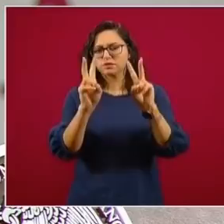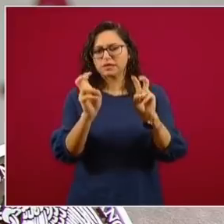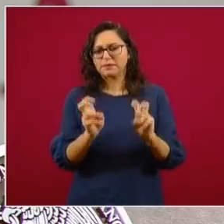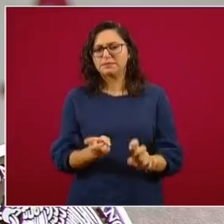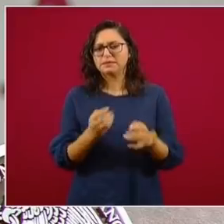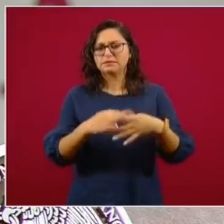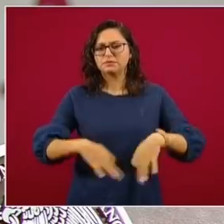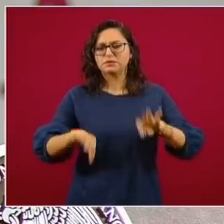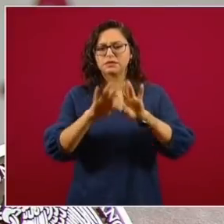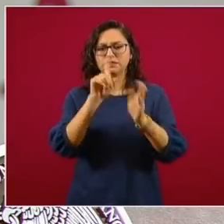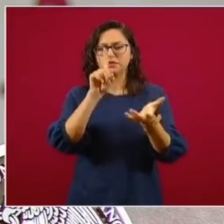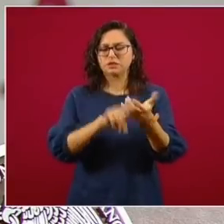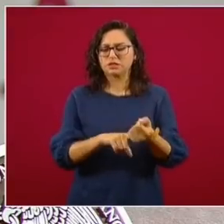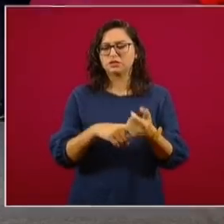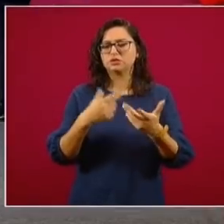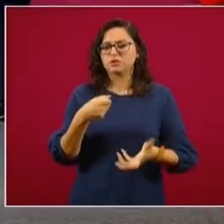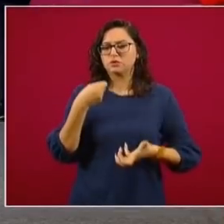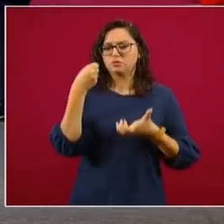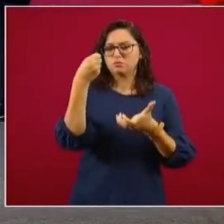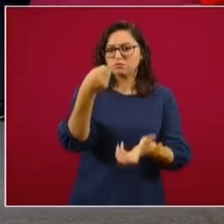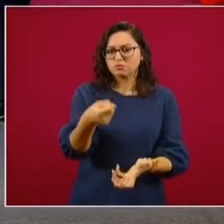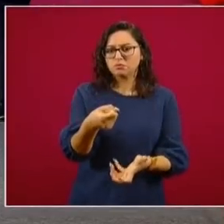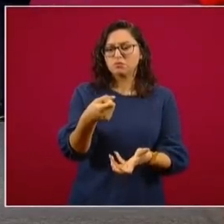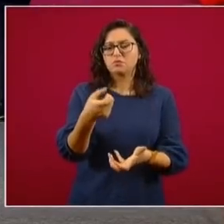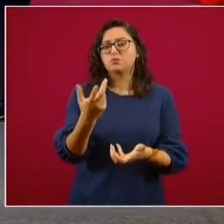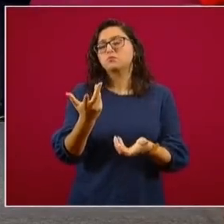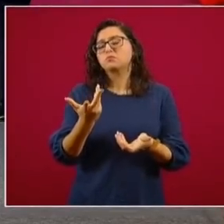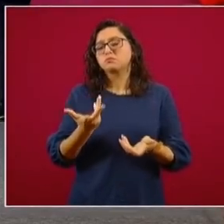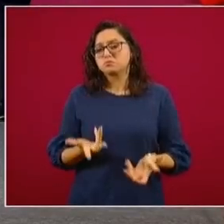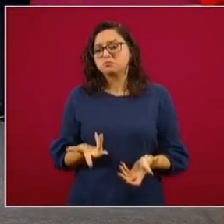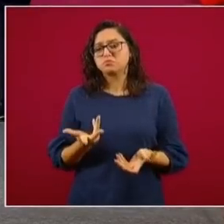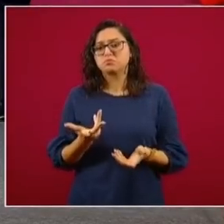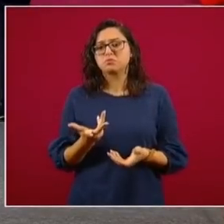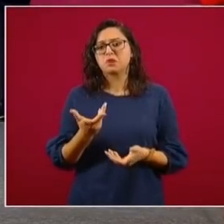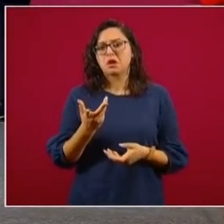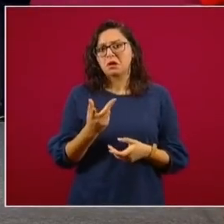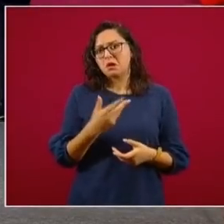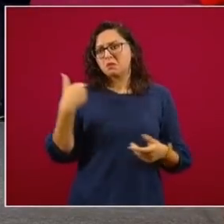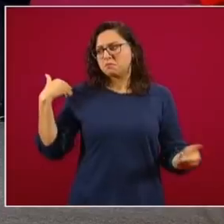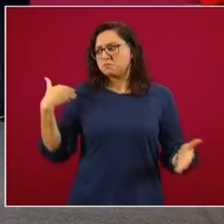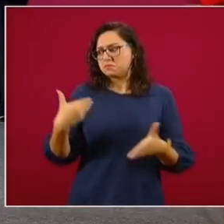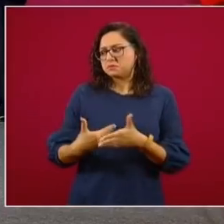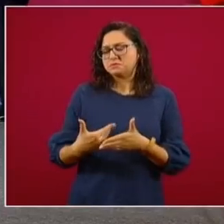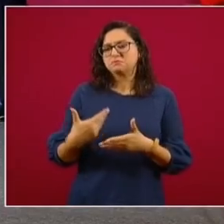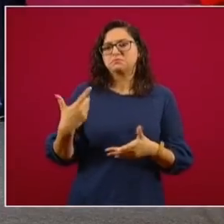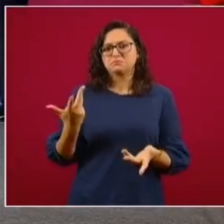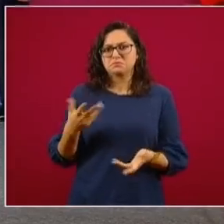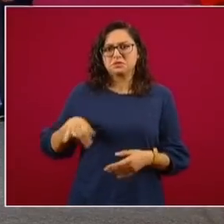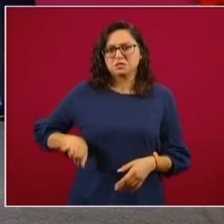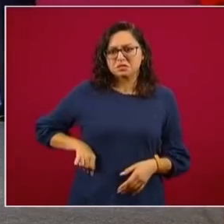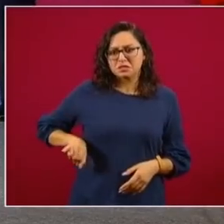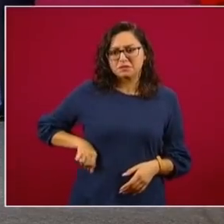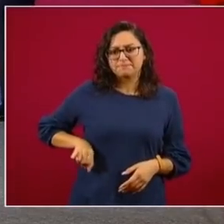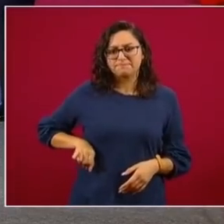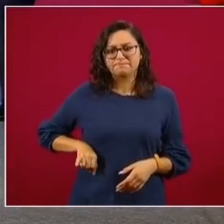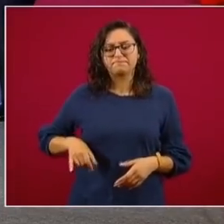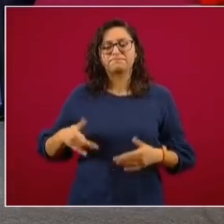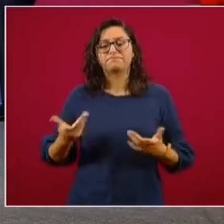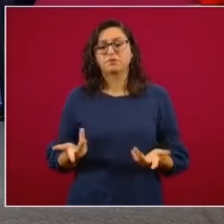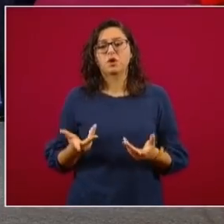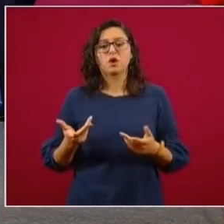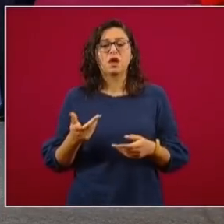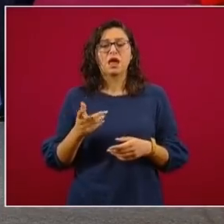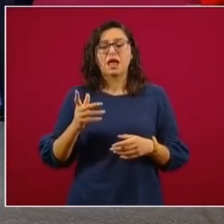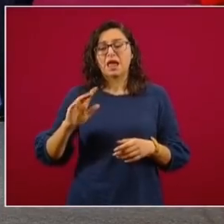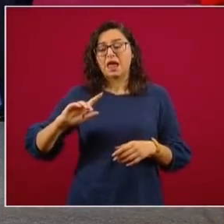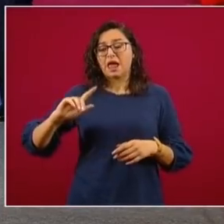del presupuesto, sobre todo algunos rubros donde ha habido interés en las últimas semanas. Nosotros llamamos gasto federalizado a